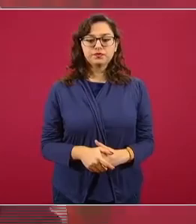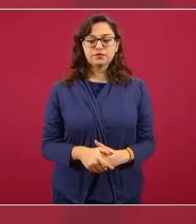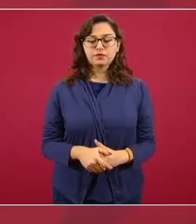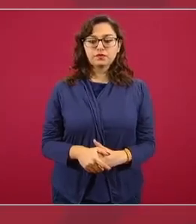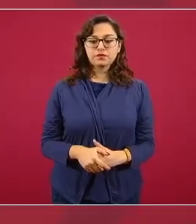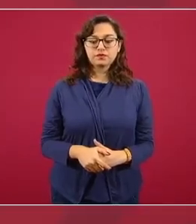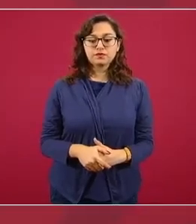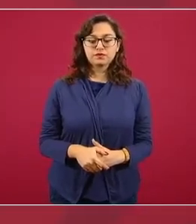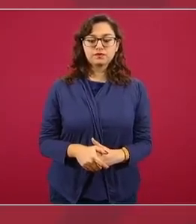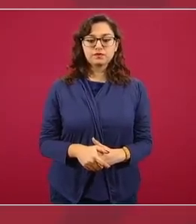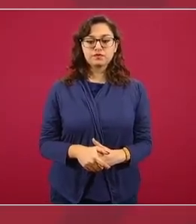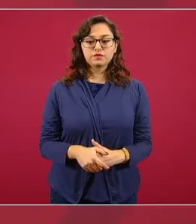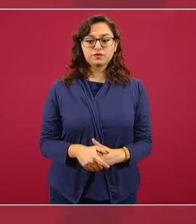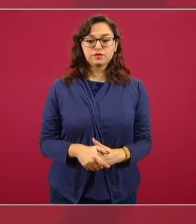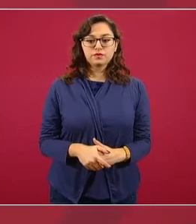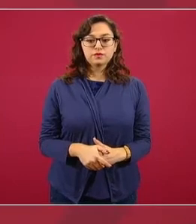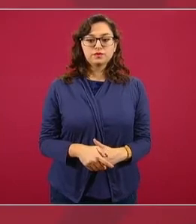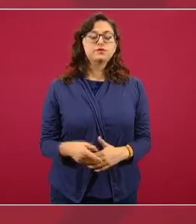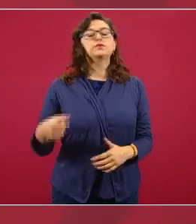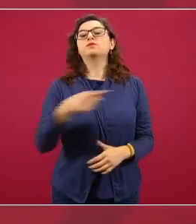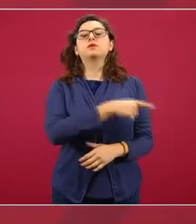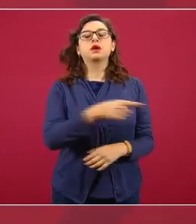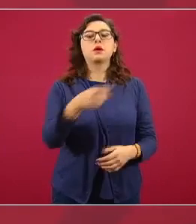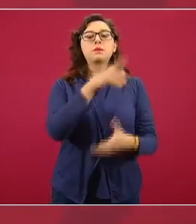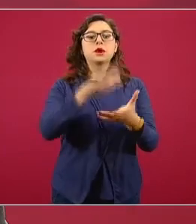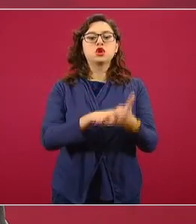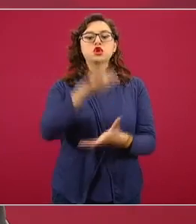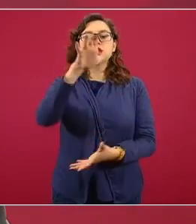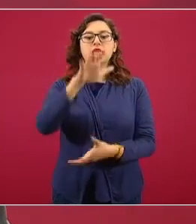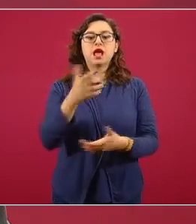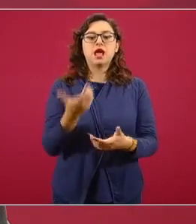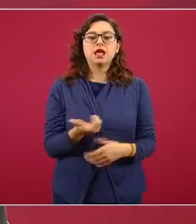mayoría de los tesoreros son mujeres,